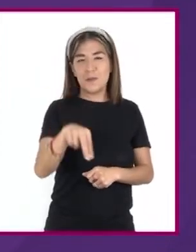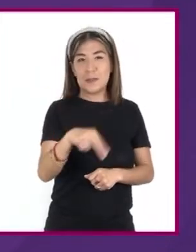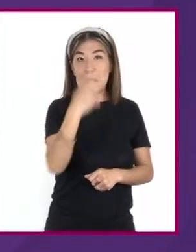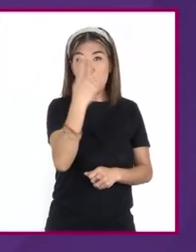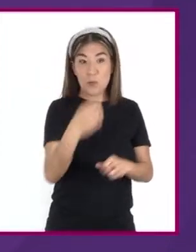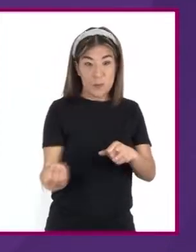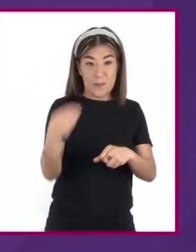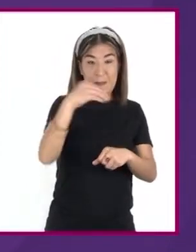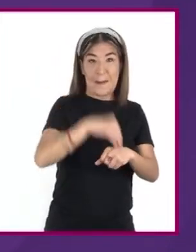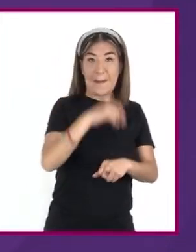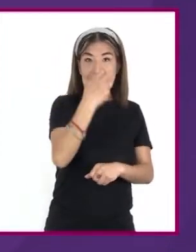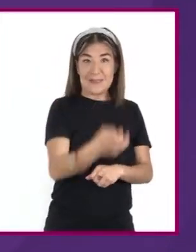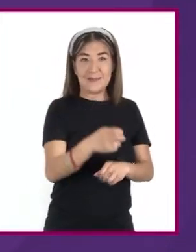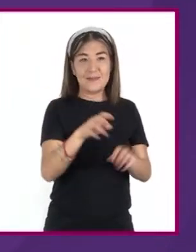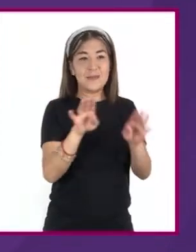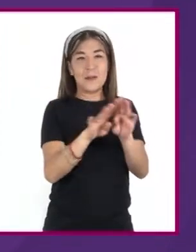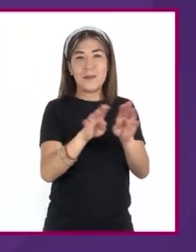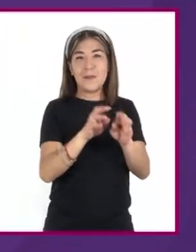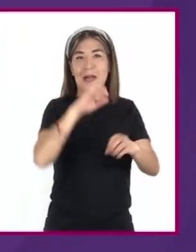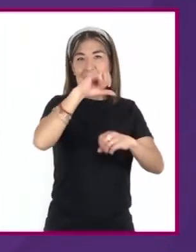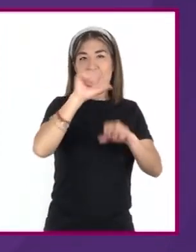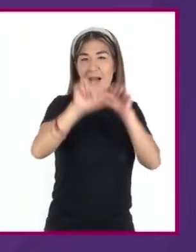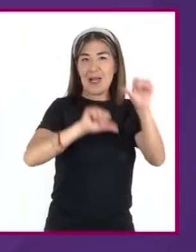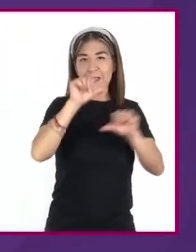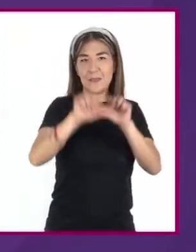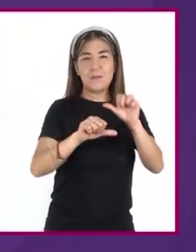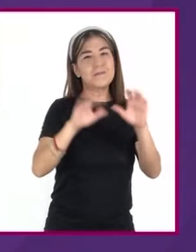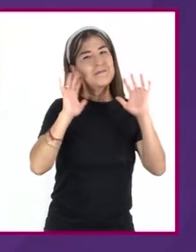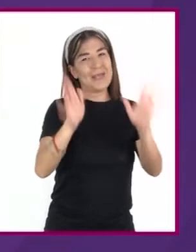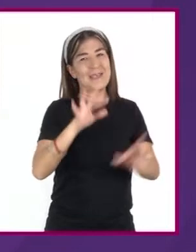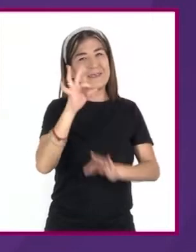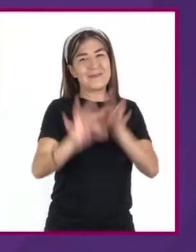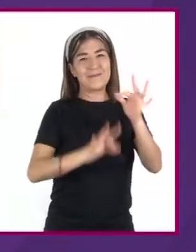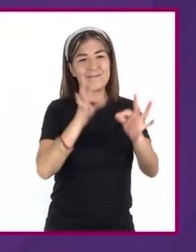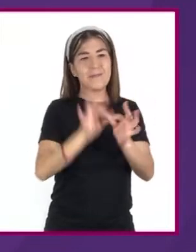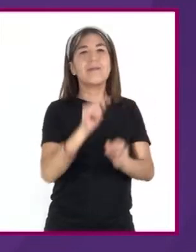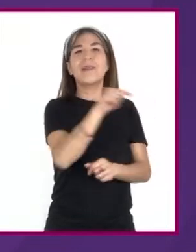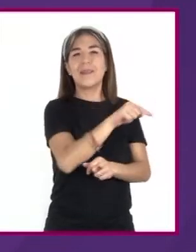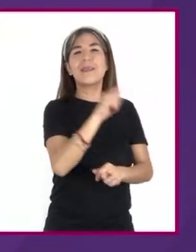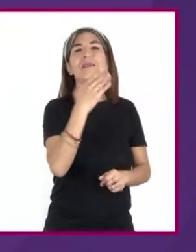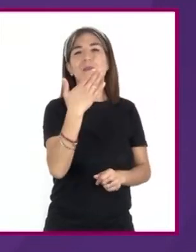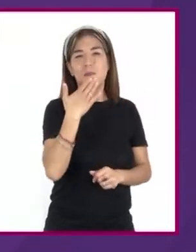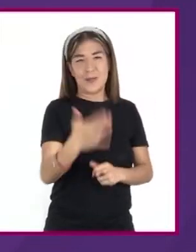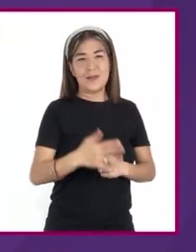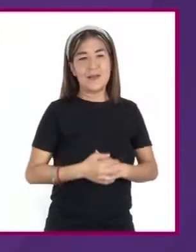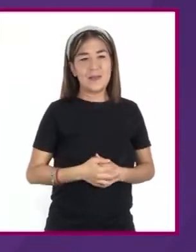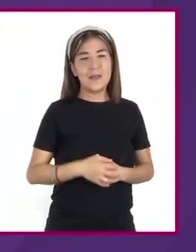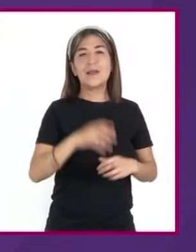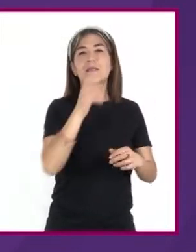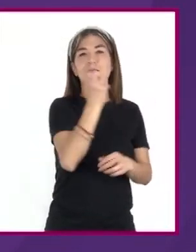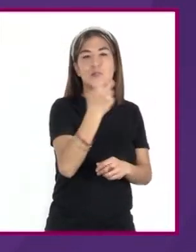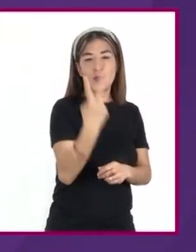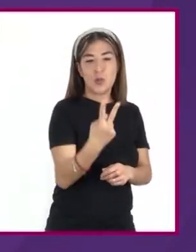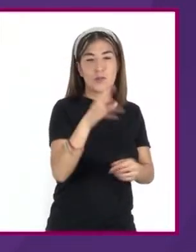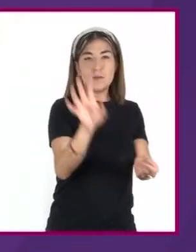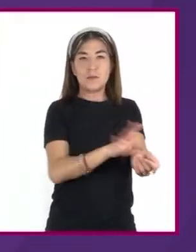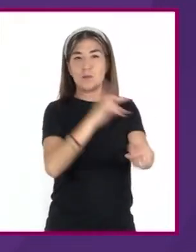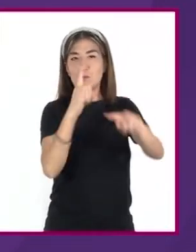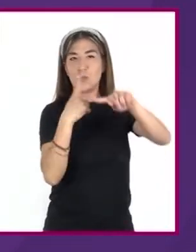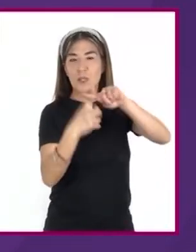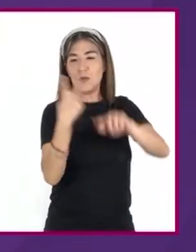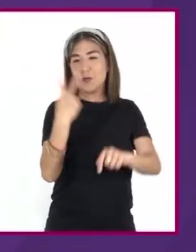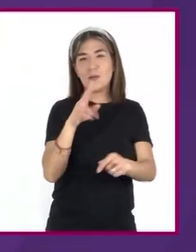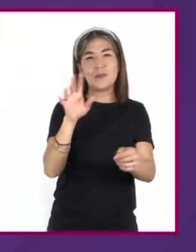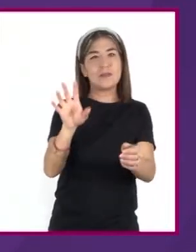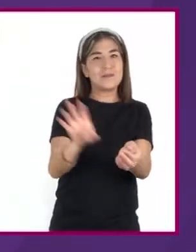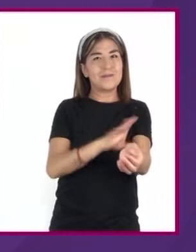un neutrón a ese átomo de helio, queda listo. Es un átomo estable, dos cargas positivas, dos cargas